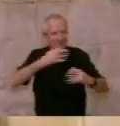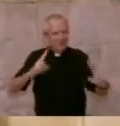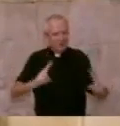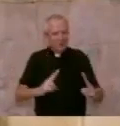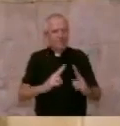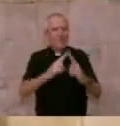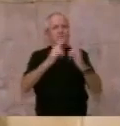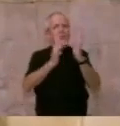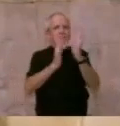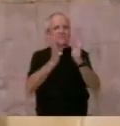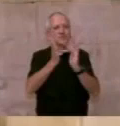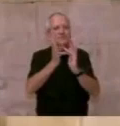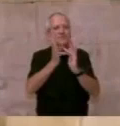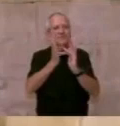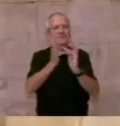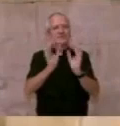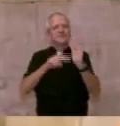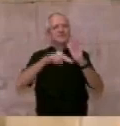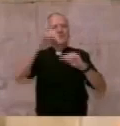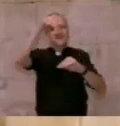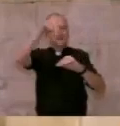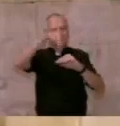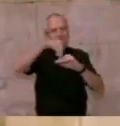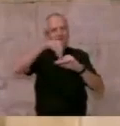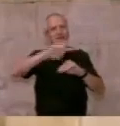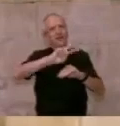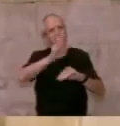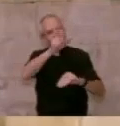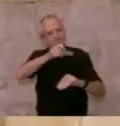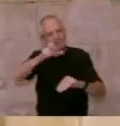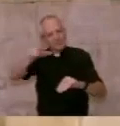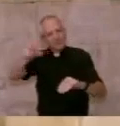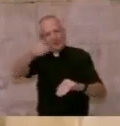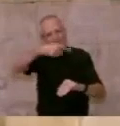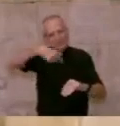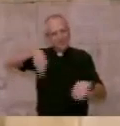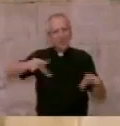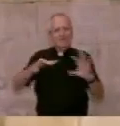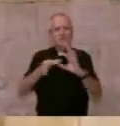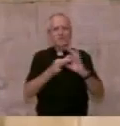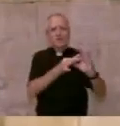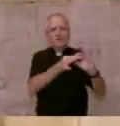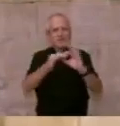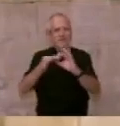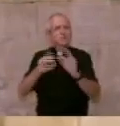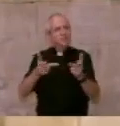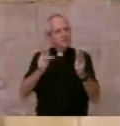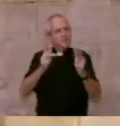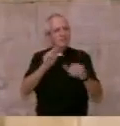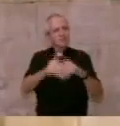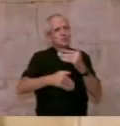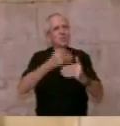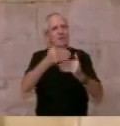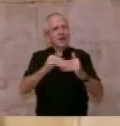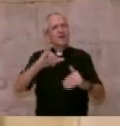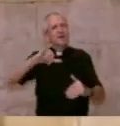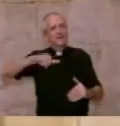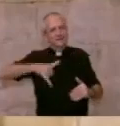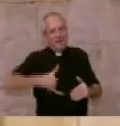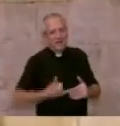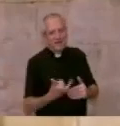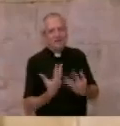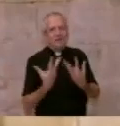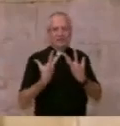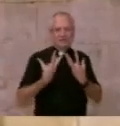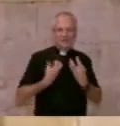con el convencimiento manifiesto de que el encuentro con el Señor resucitado y con los demás, es decir, la sinodalidad,